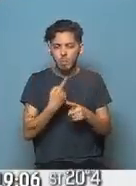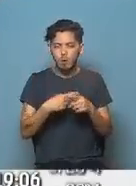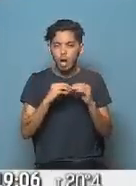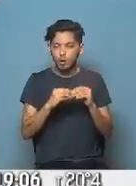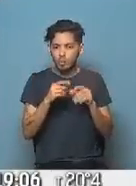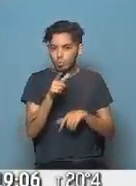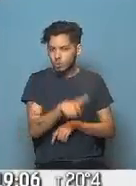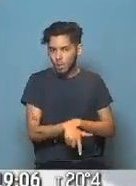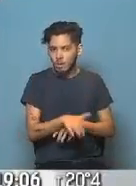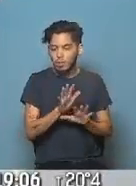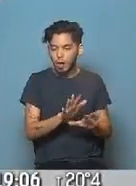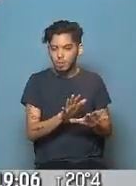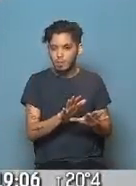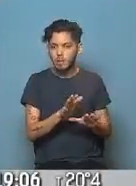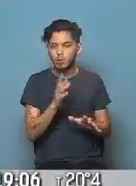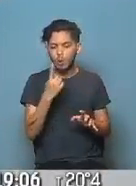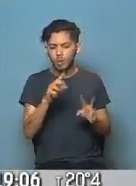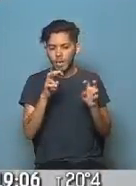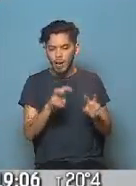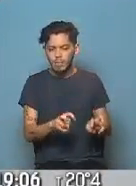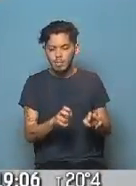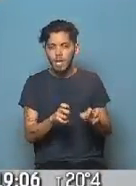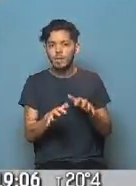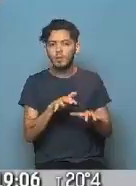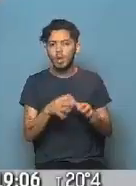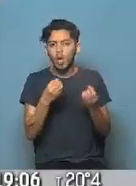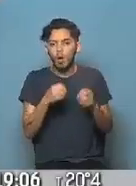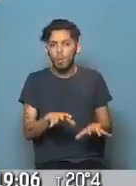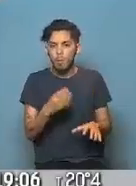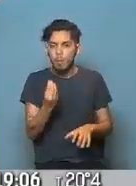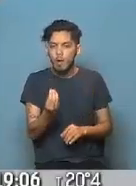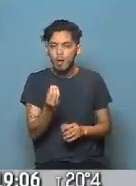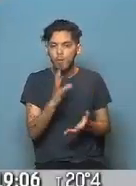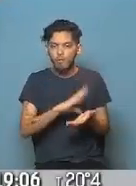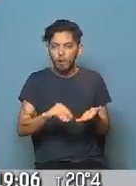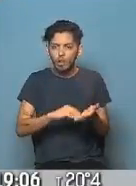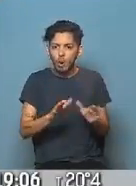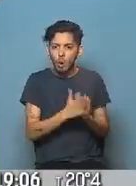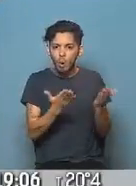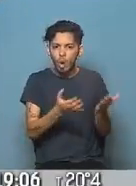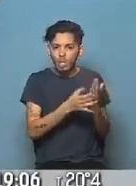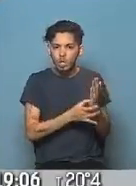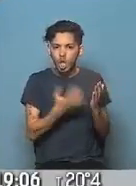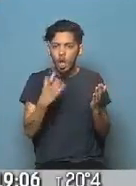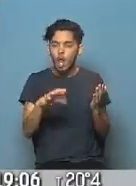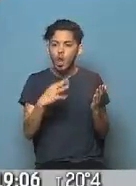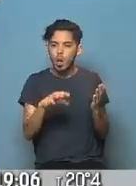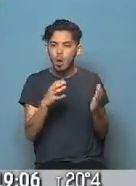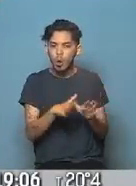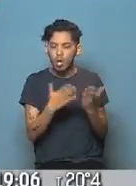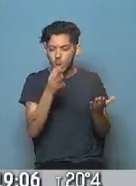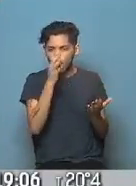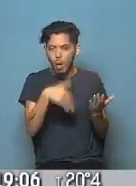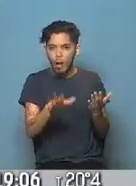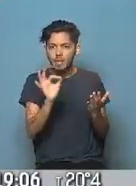analiza la causa, cómo empieza la causa, con las fotocopias de unos originales de los cuadernos que nunca vamos a